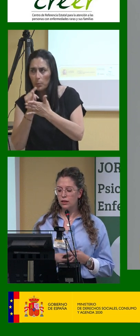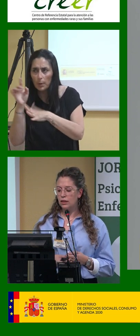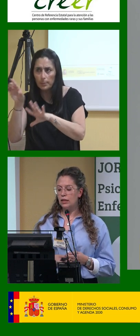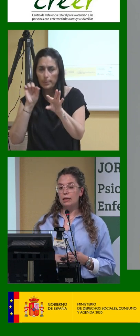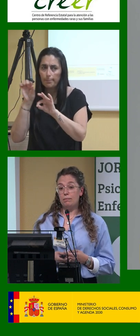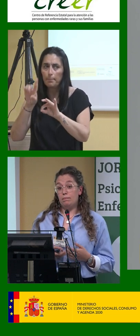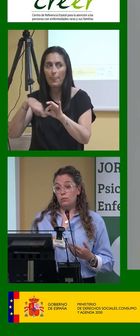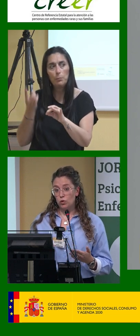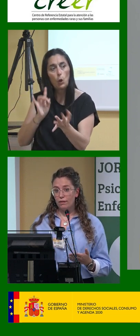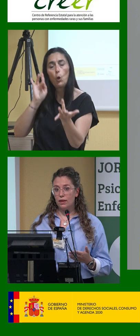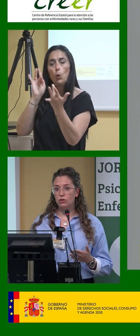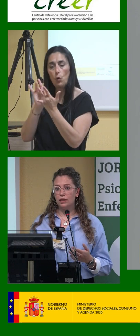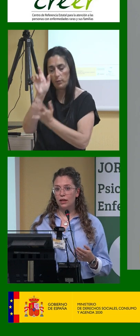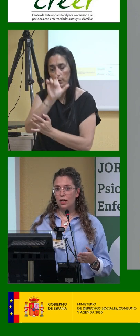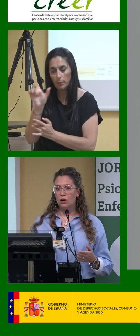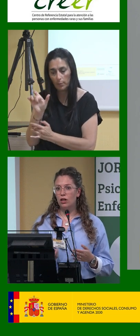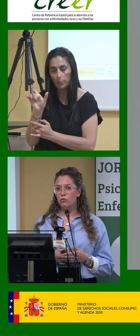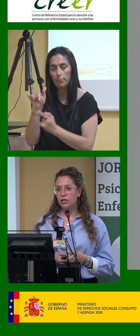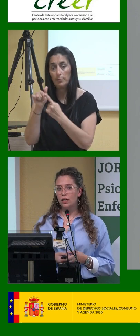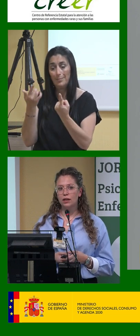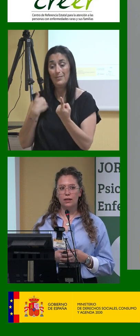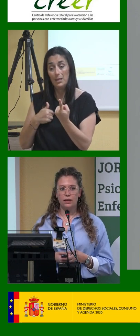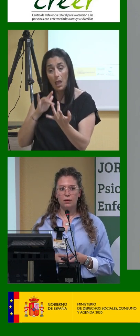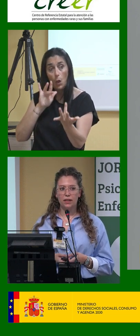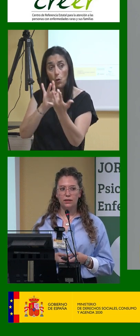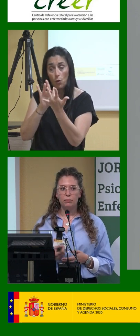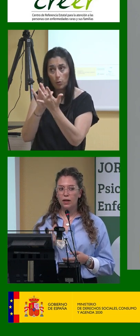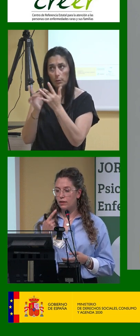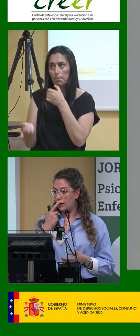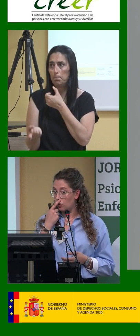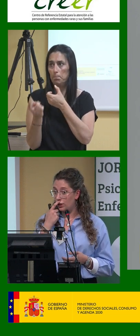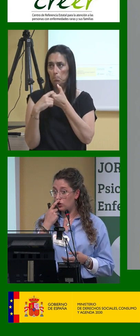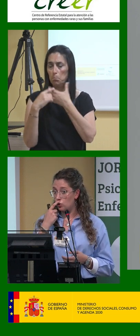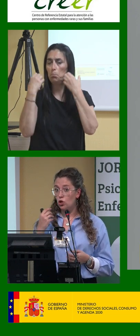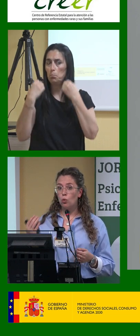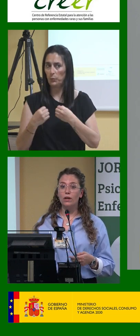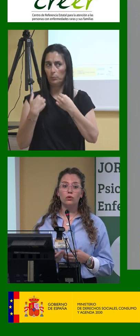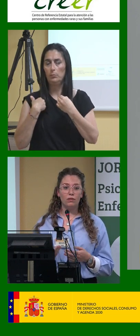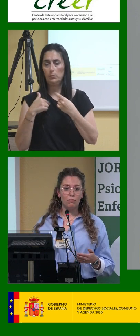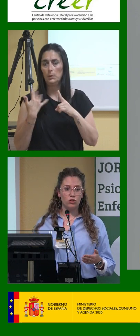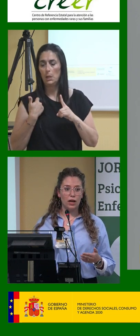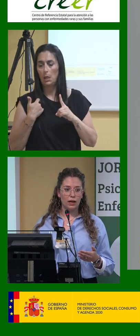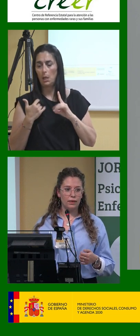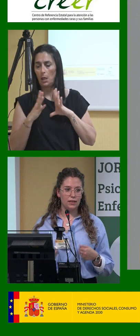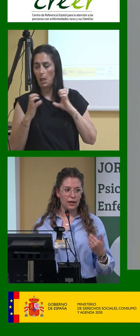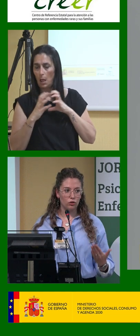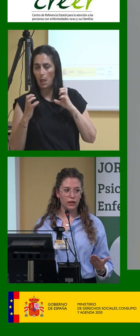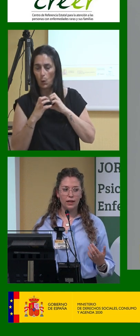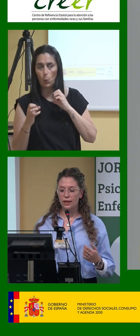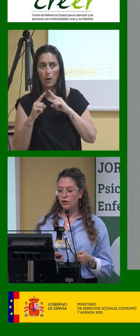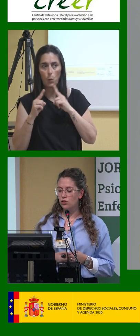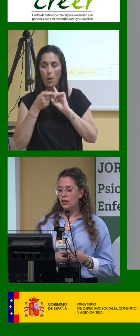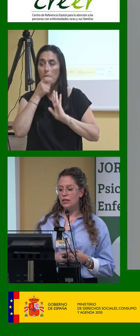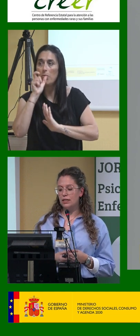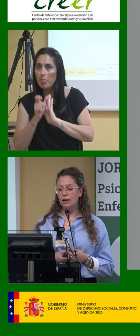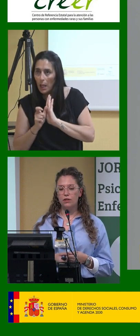ella. Una vez contactada con la muestra, que decidieran participar y cerrar con ellos cuando íbamos a hacer esta recogida